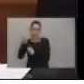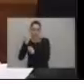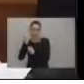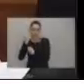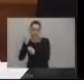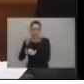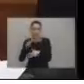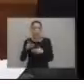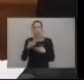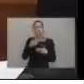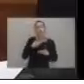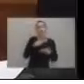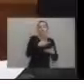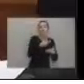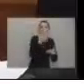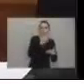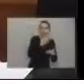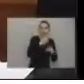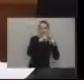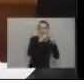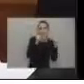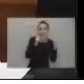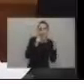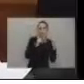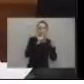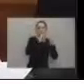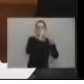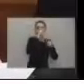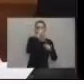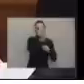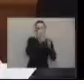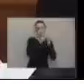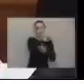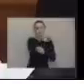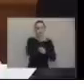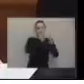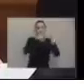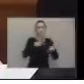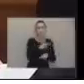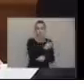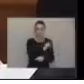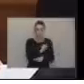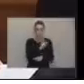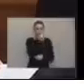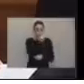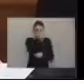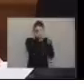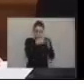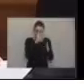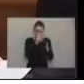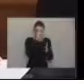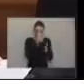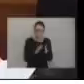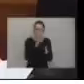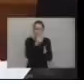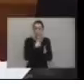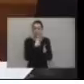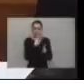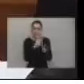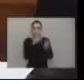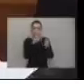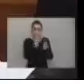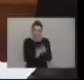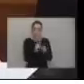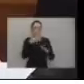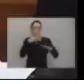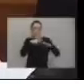que Asturias tenga presupuesto en 2015. Usted lo recuerda, y yo le digo, sí, además, esa inversión efectivamente se va